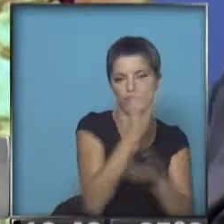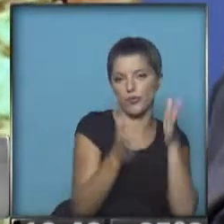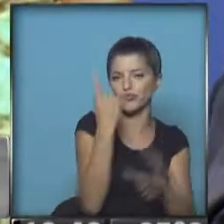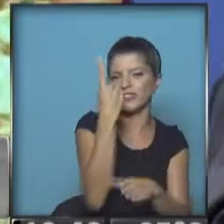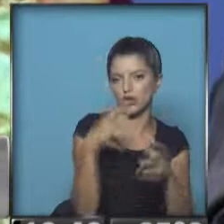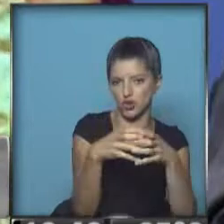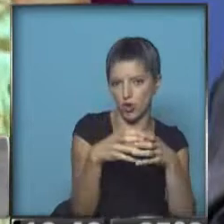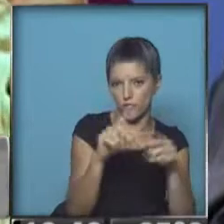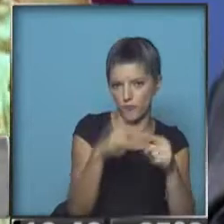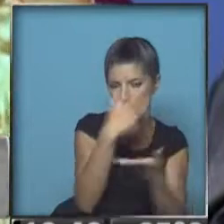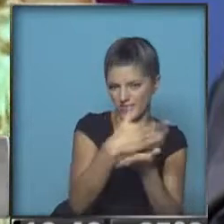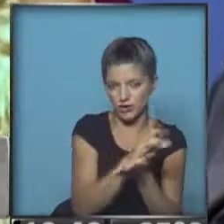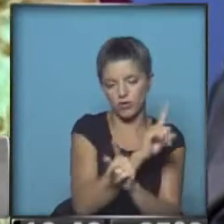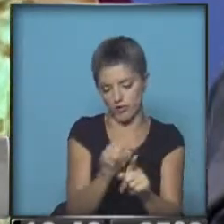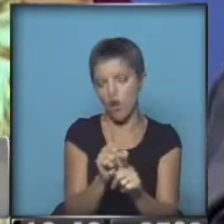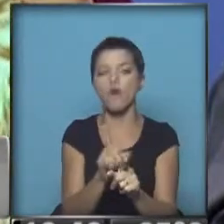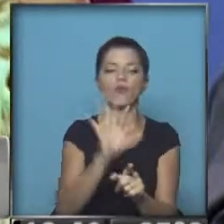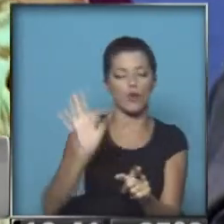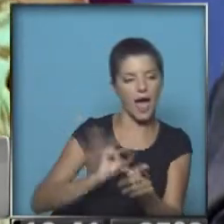sector político, fue la acumulación